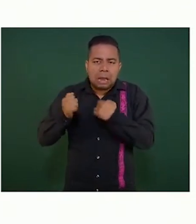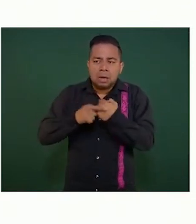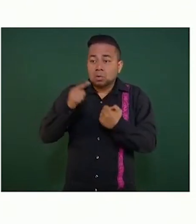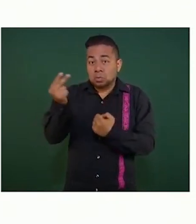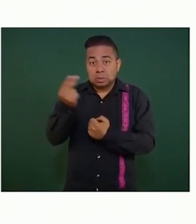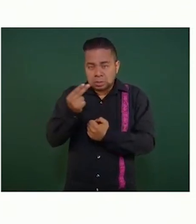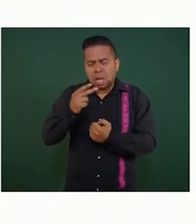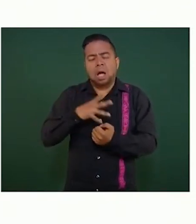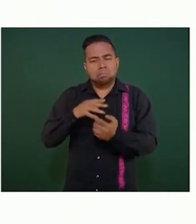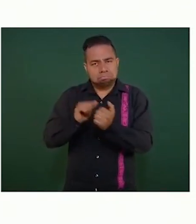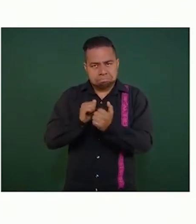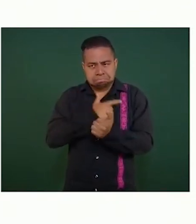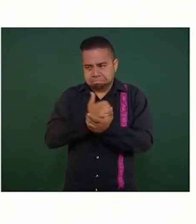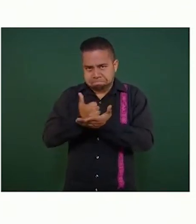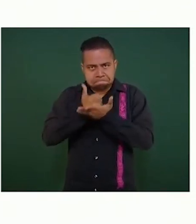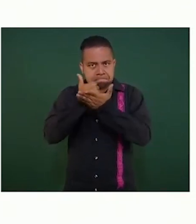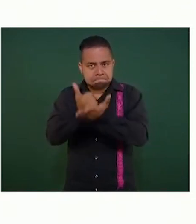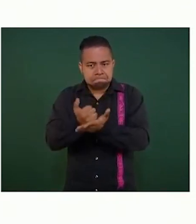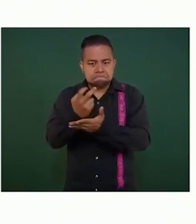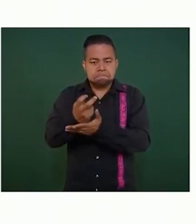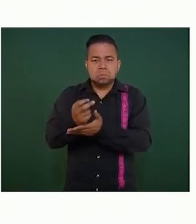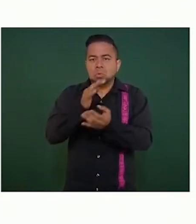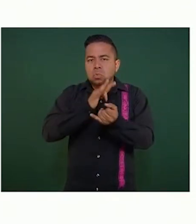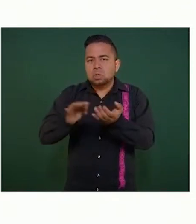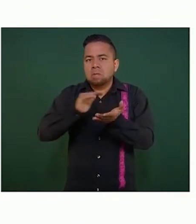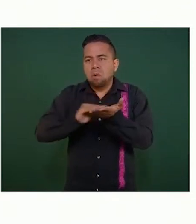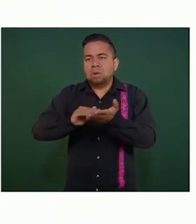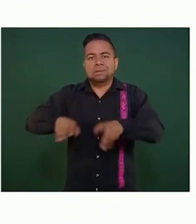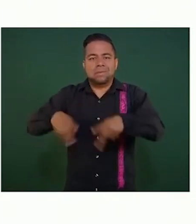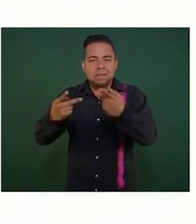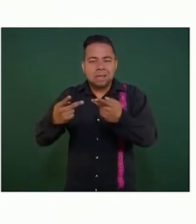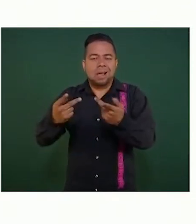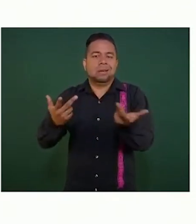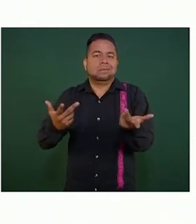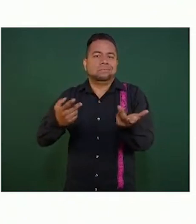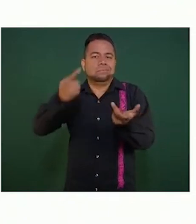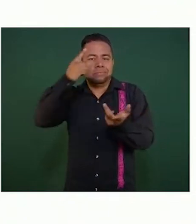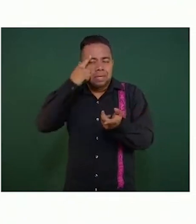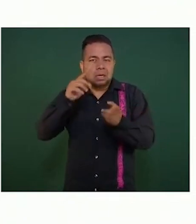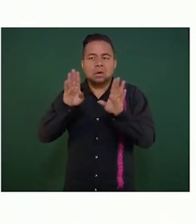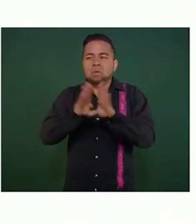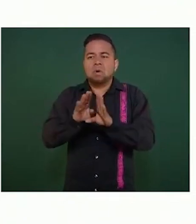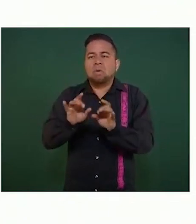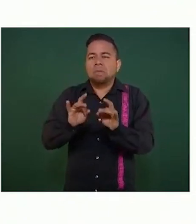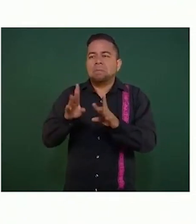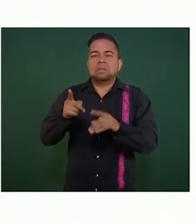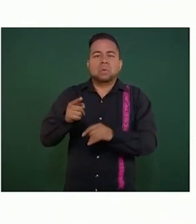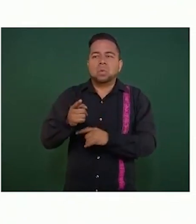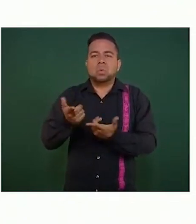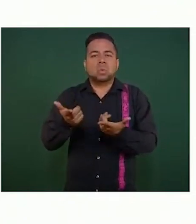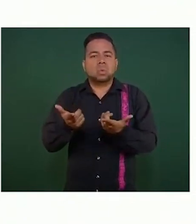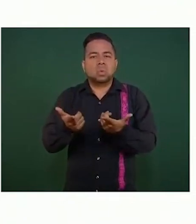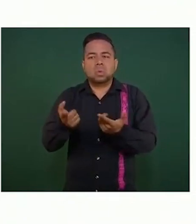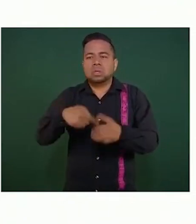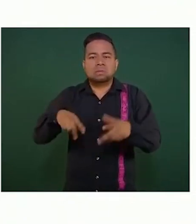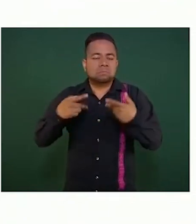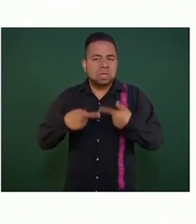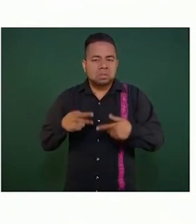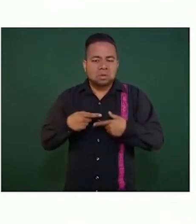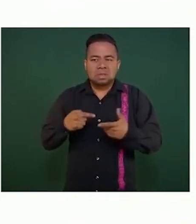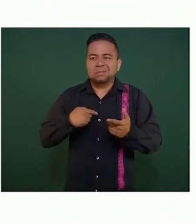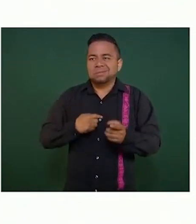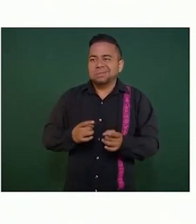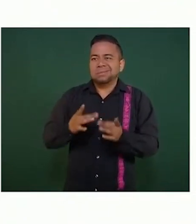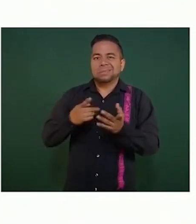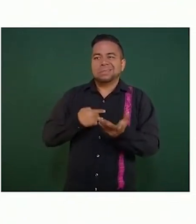apoyo especial, y porque esos son los últimos boletos que se venden, para evitar que se puedan usar, que se puedan quedar las personas con esta